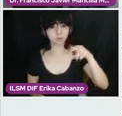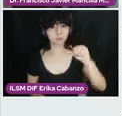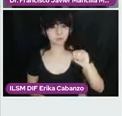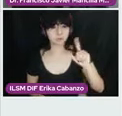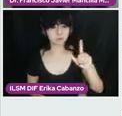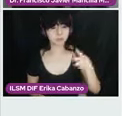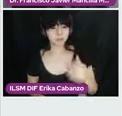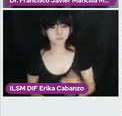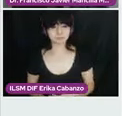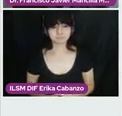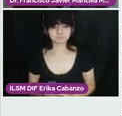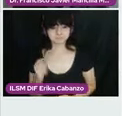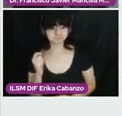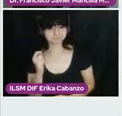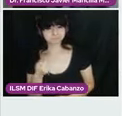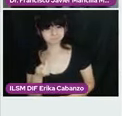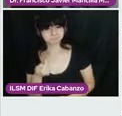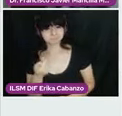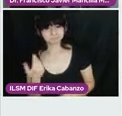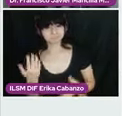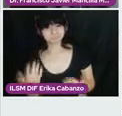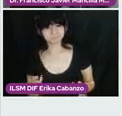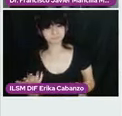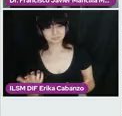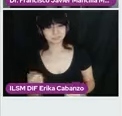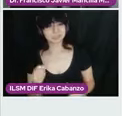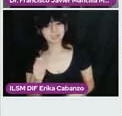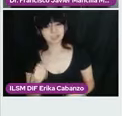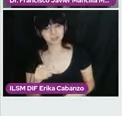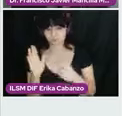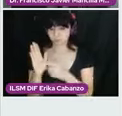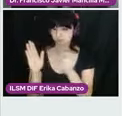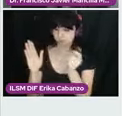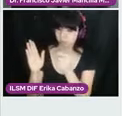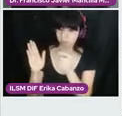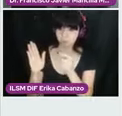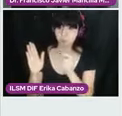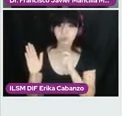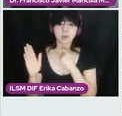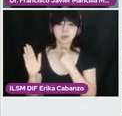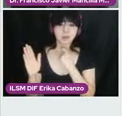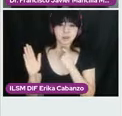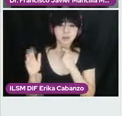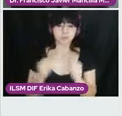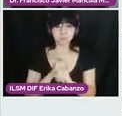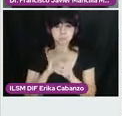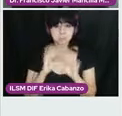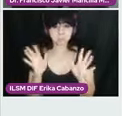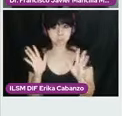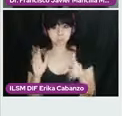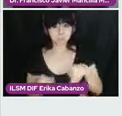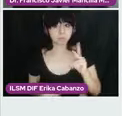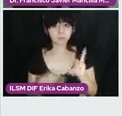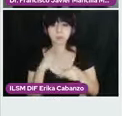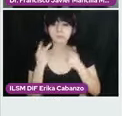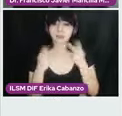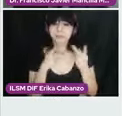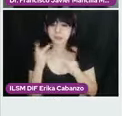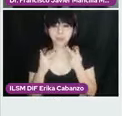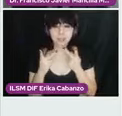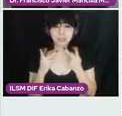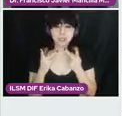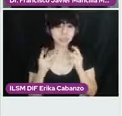esto es lo que, este es el tono puro, ¿sí? Pero el habla es una combinación de